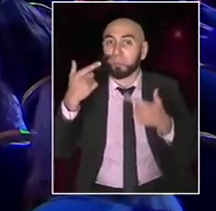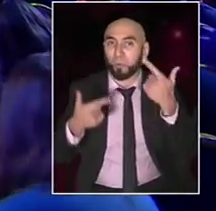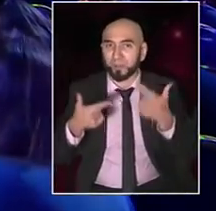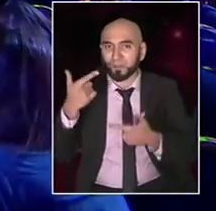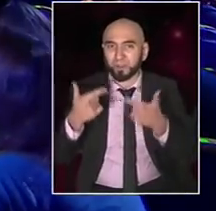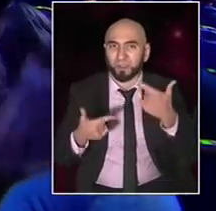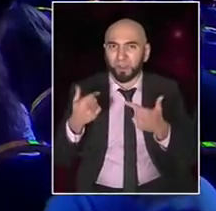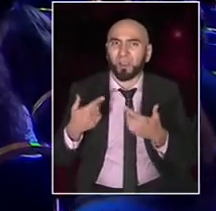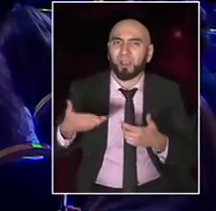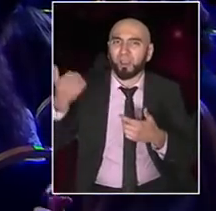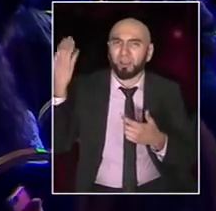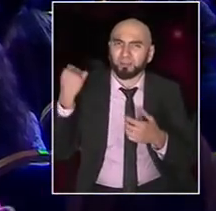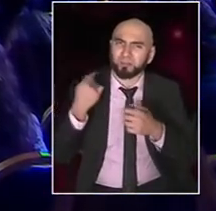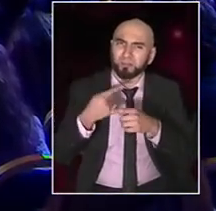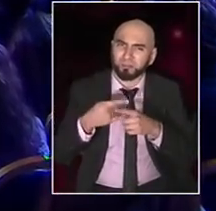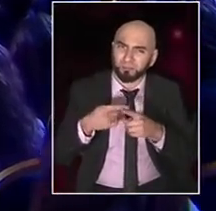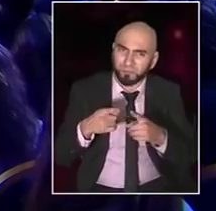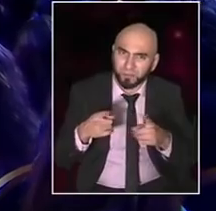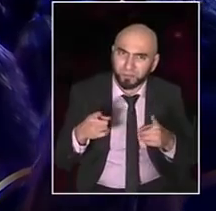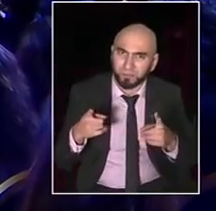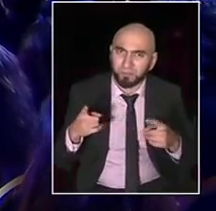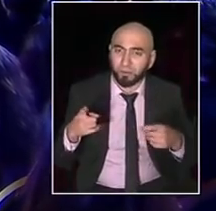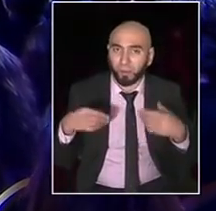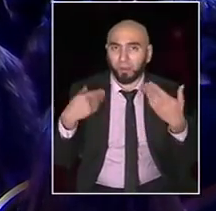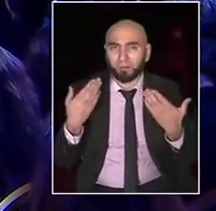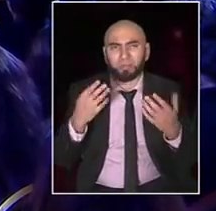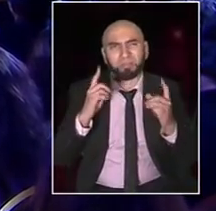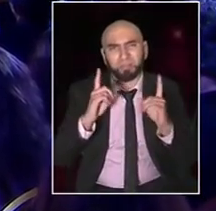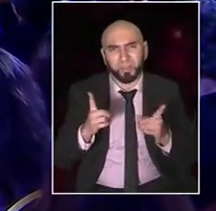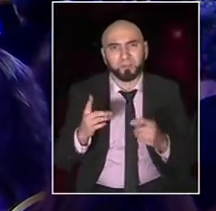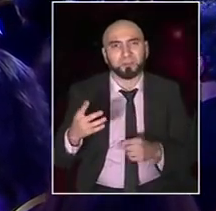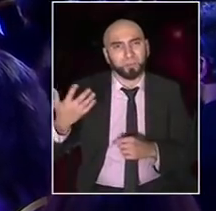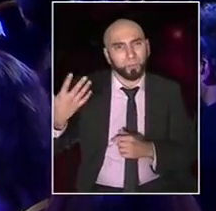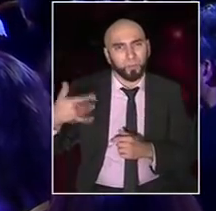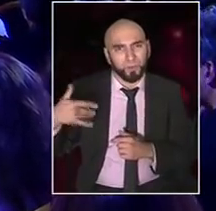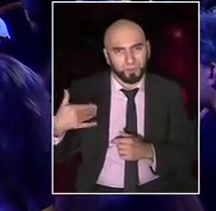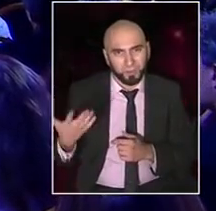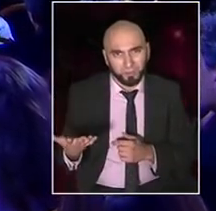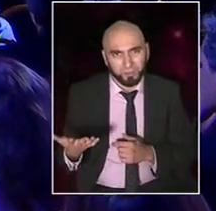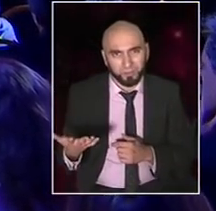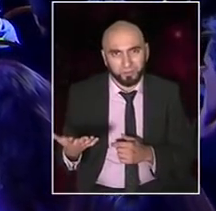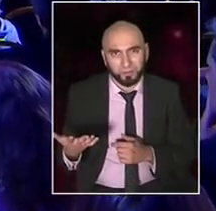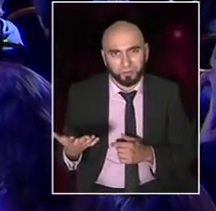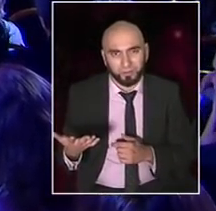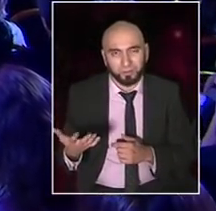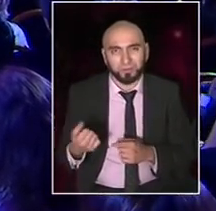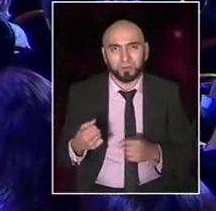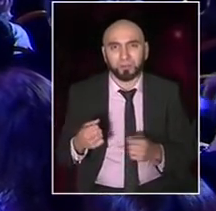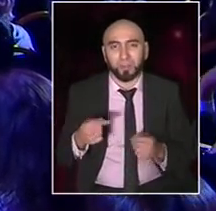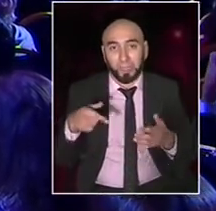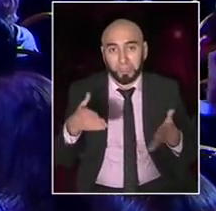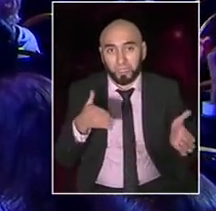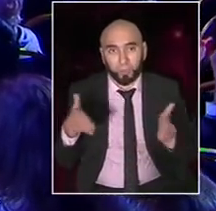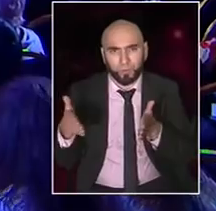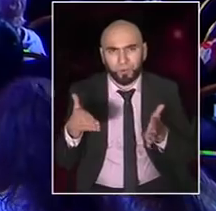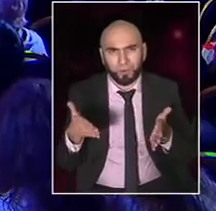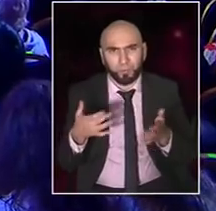tenido o puede tener o debe tener la importancia que va a tener en este tiempo. Porque estamos